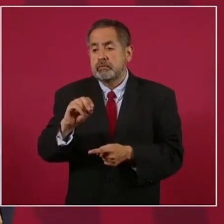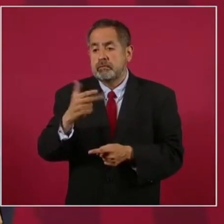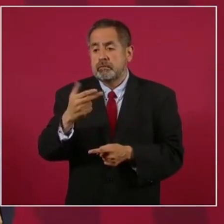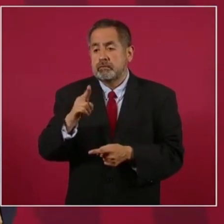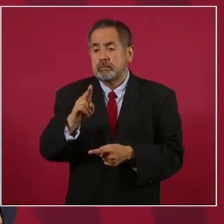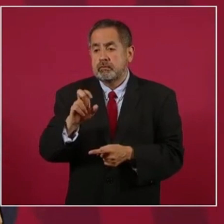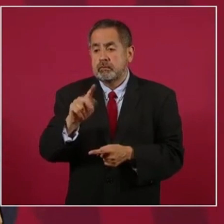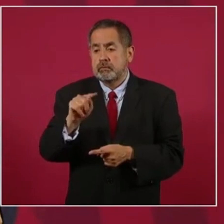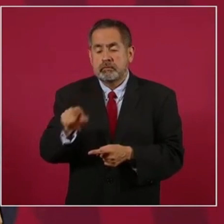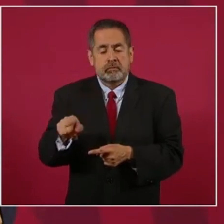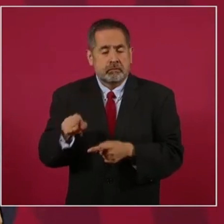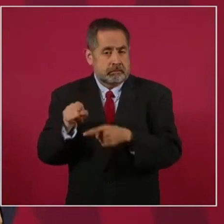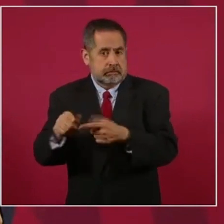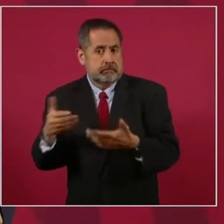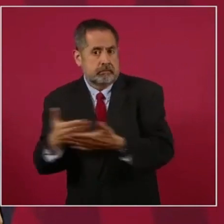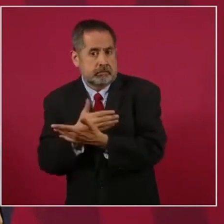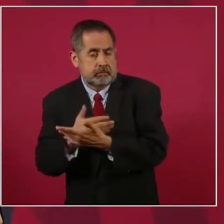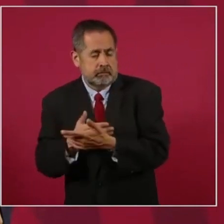pues hay un grupo